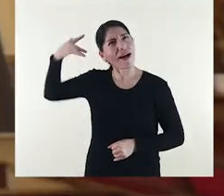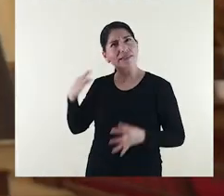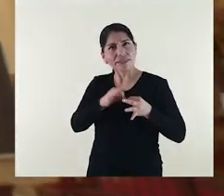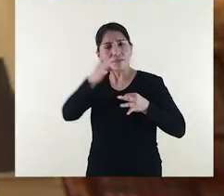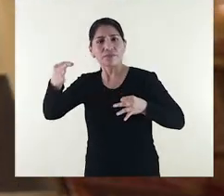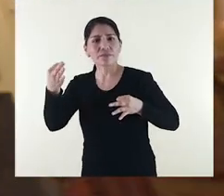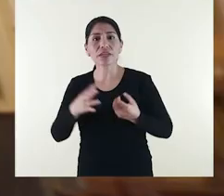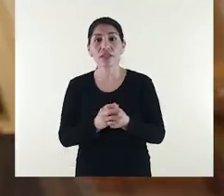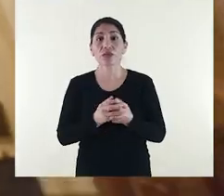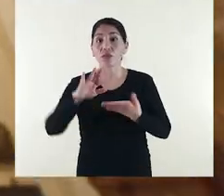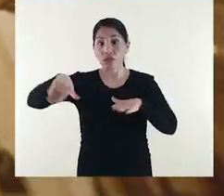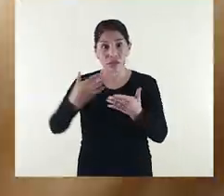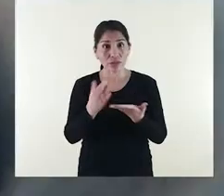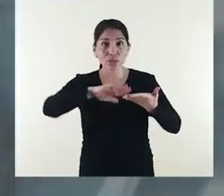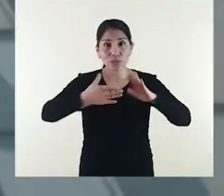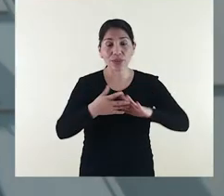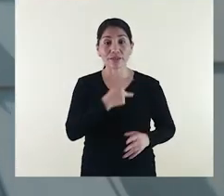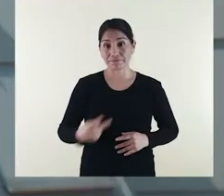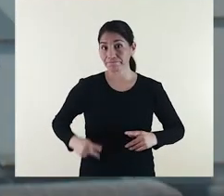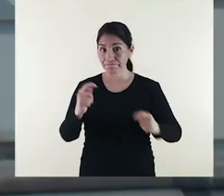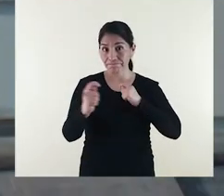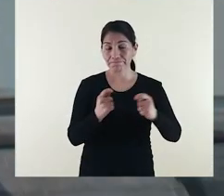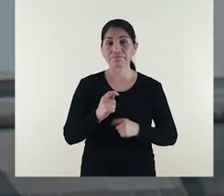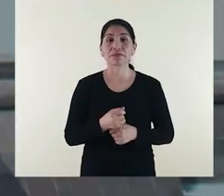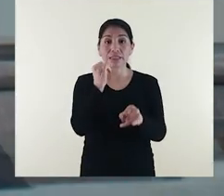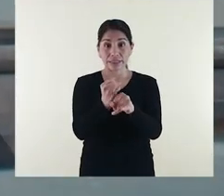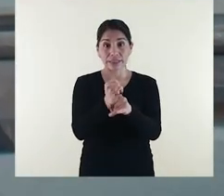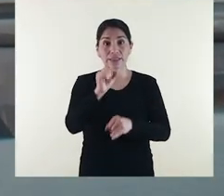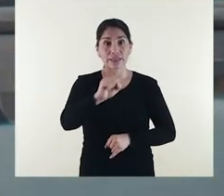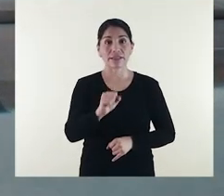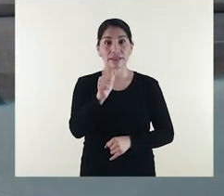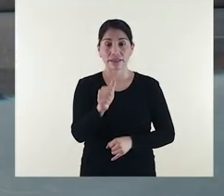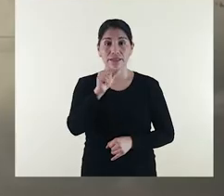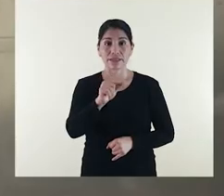La Iglesia del Sagrario es un patrimonio que evoca el espíritu místico de una ciudad